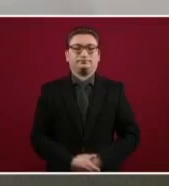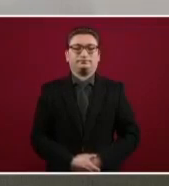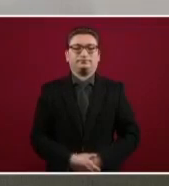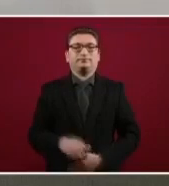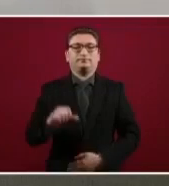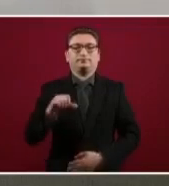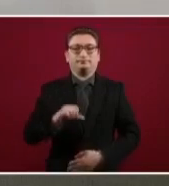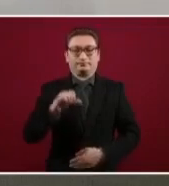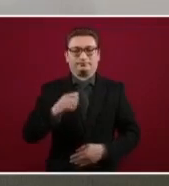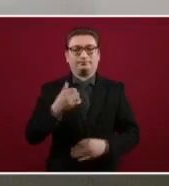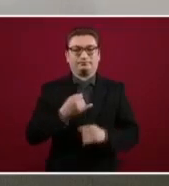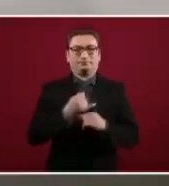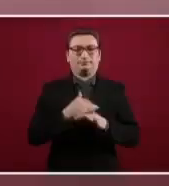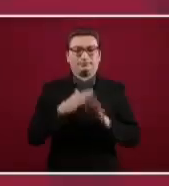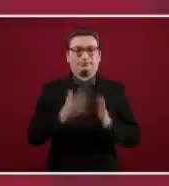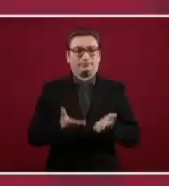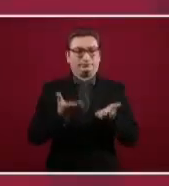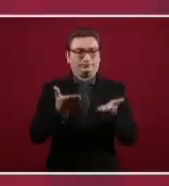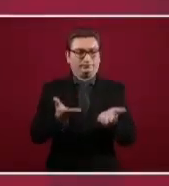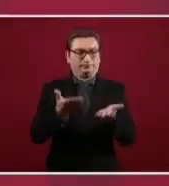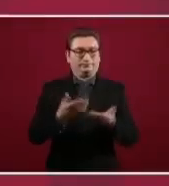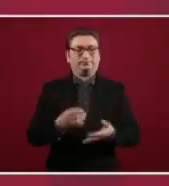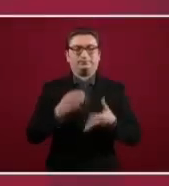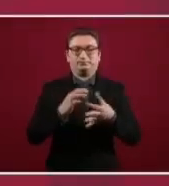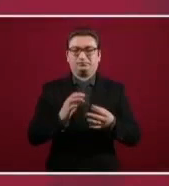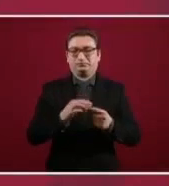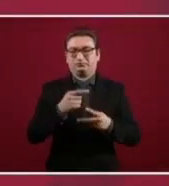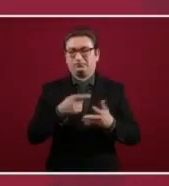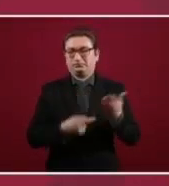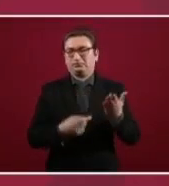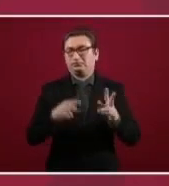informar sobre